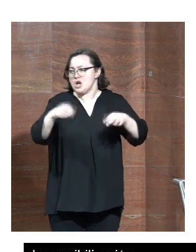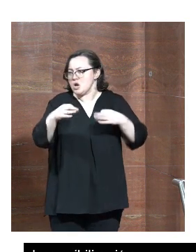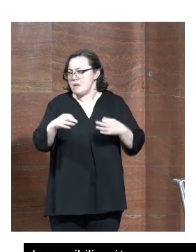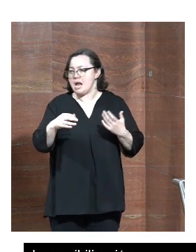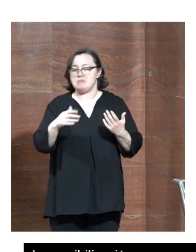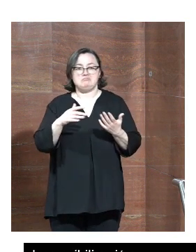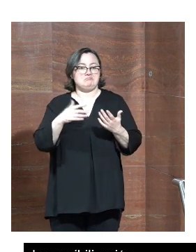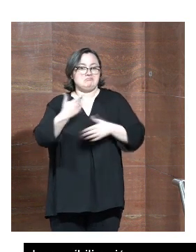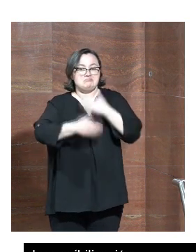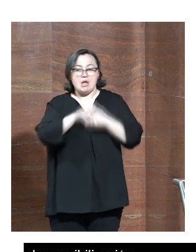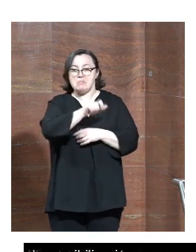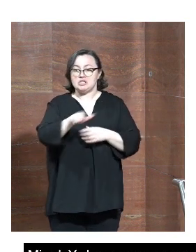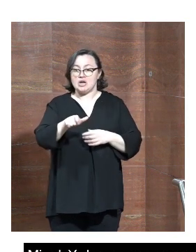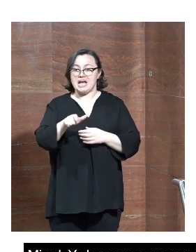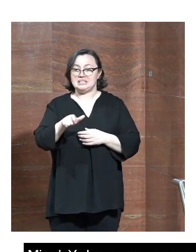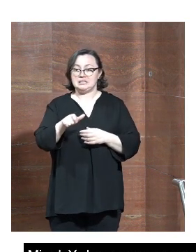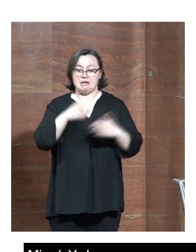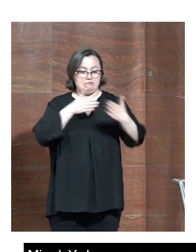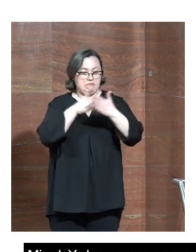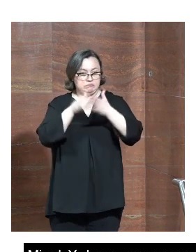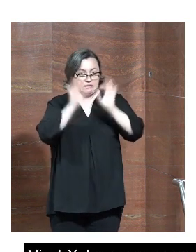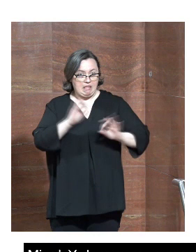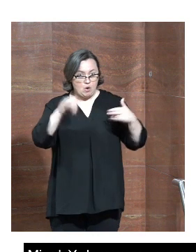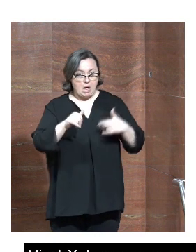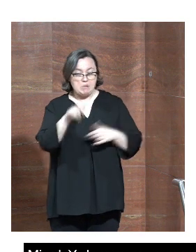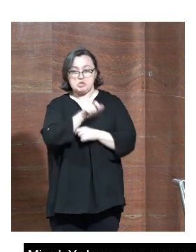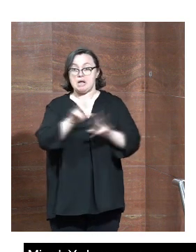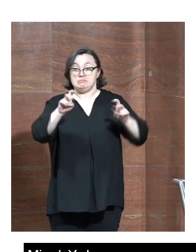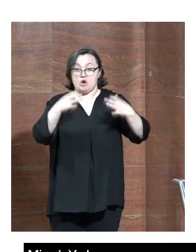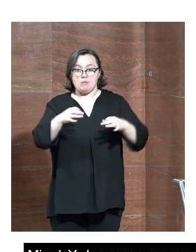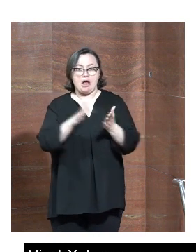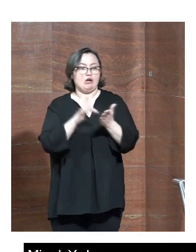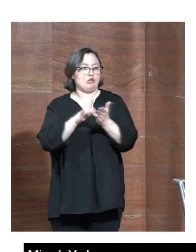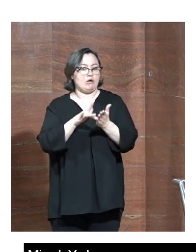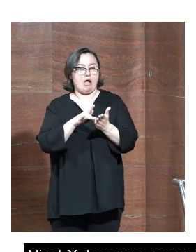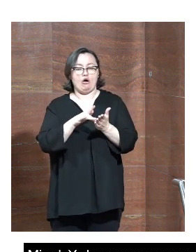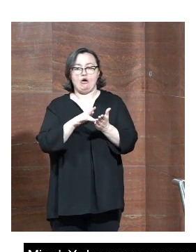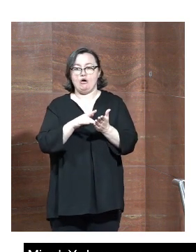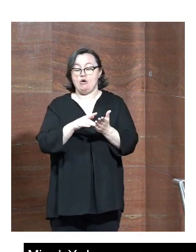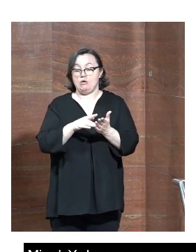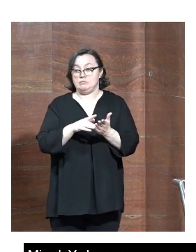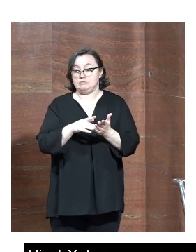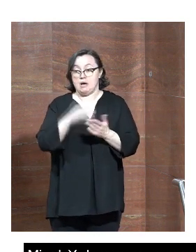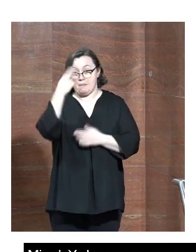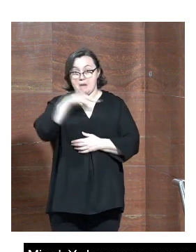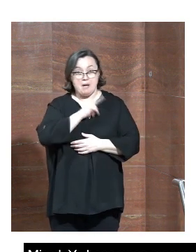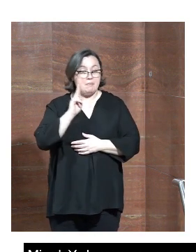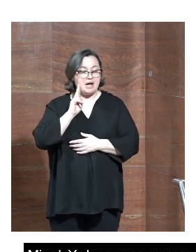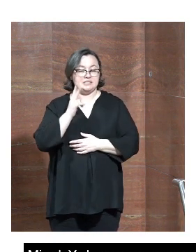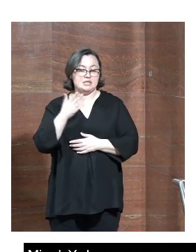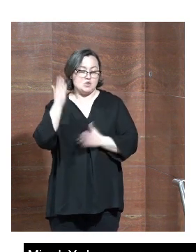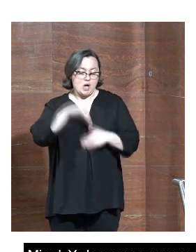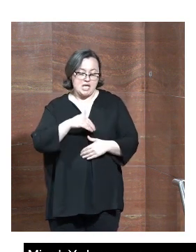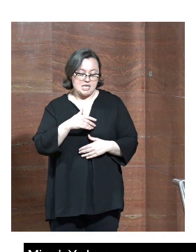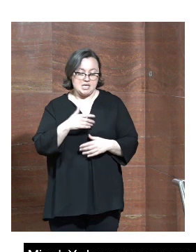normal y con personas que no tienen algún tipo de problema especial, o no tienes a tus padres, desgraciadamente yo no tengo a mis padres, le tenía que hacer